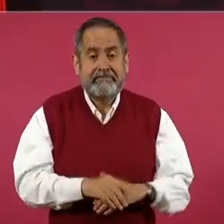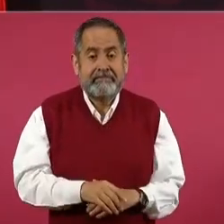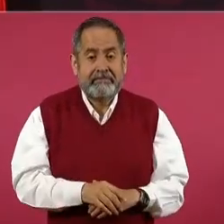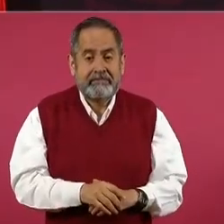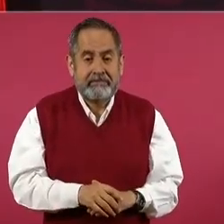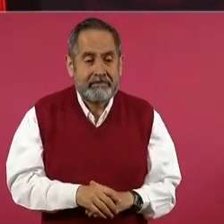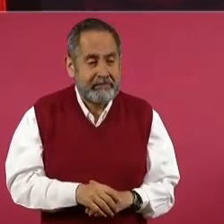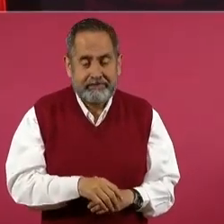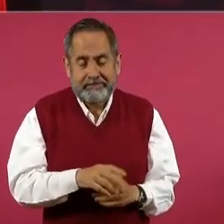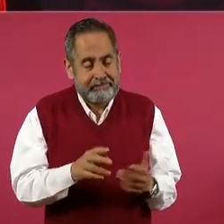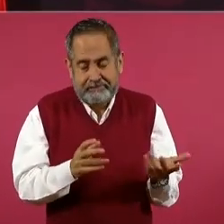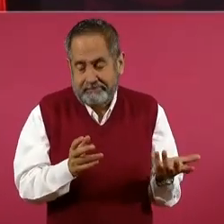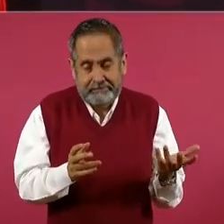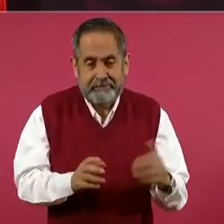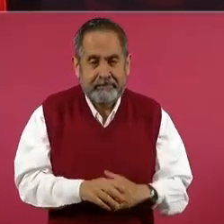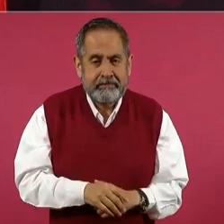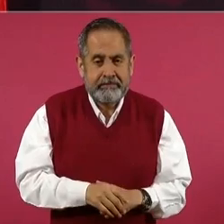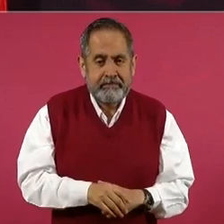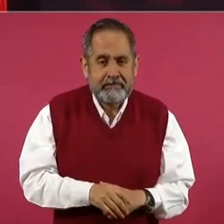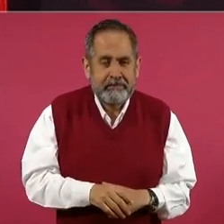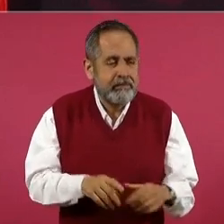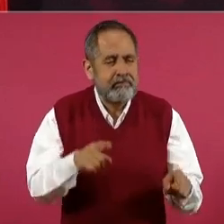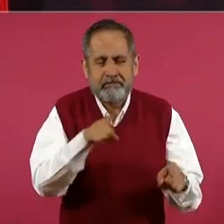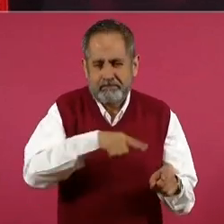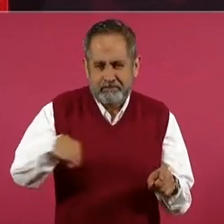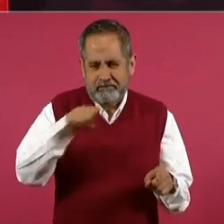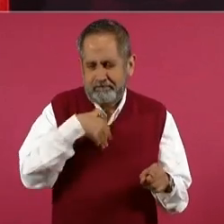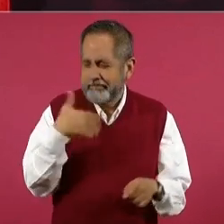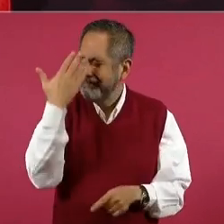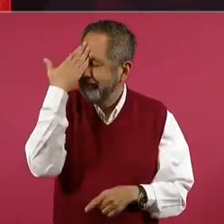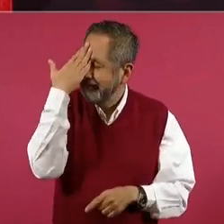no lo es, porque ya sabemos